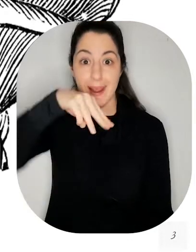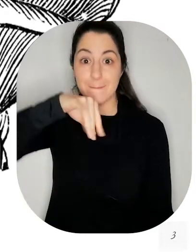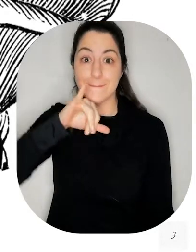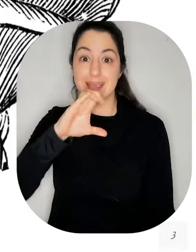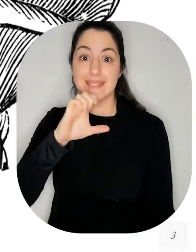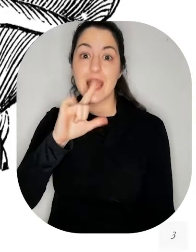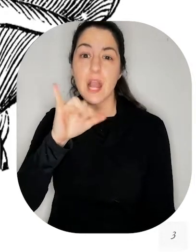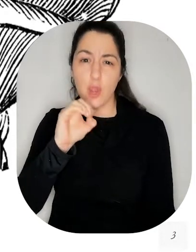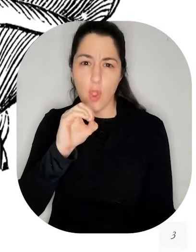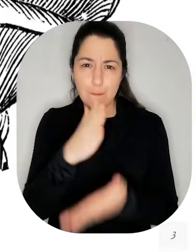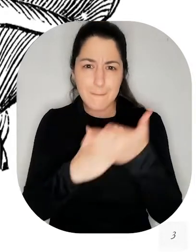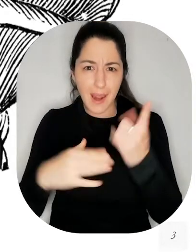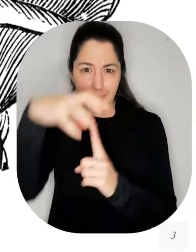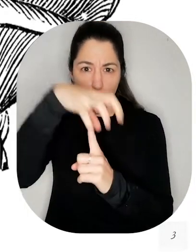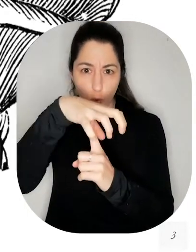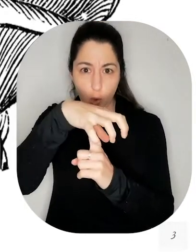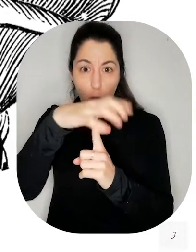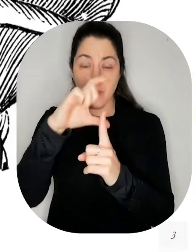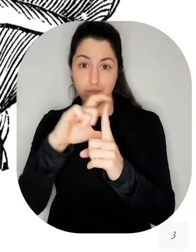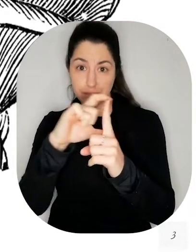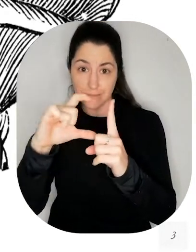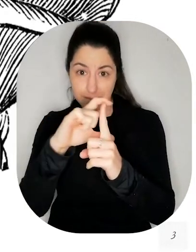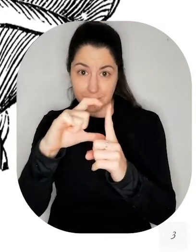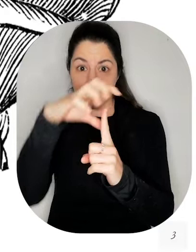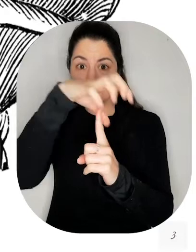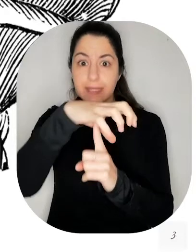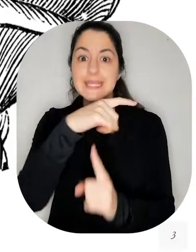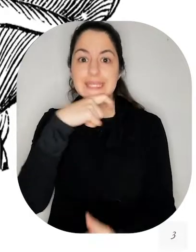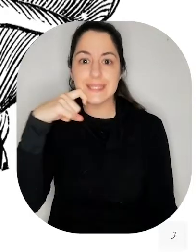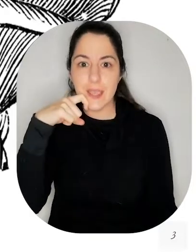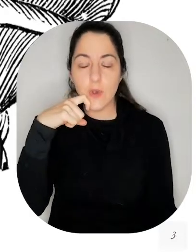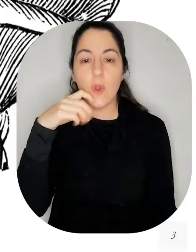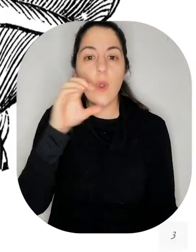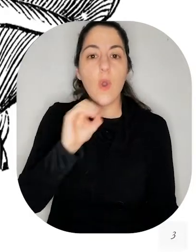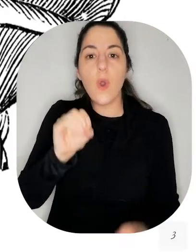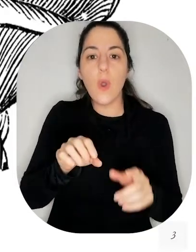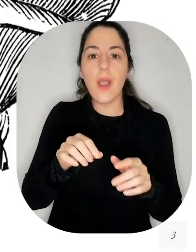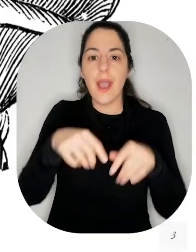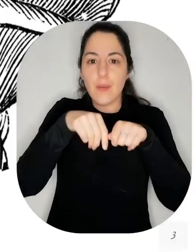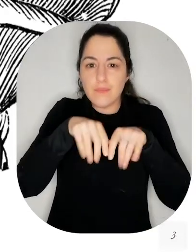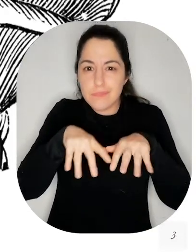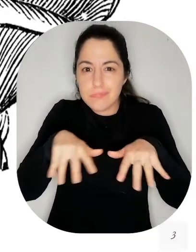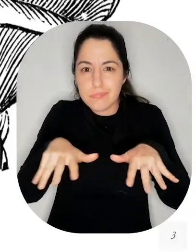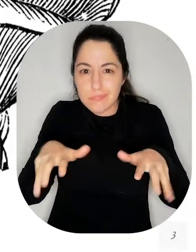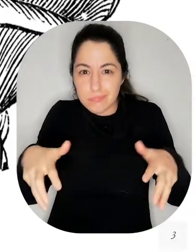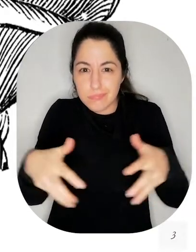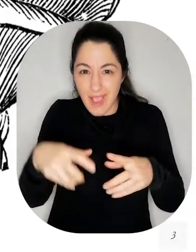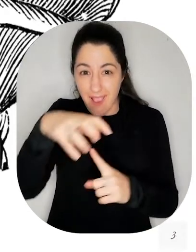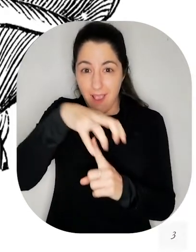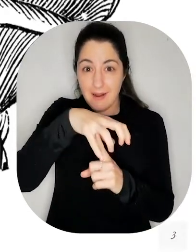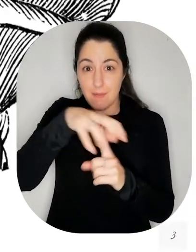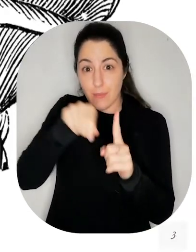se utilizan para alimentos los cuerpos fructíferos secos, pero el micelio se utiliza